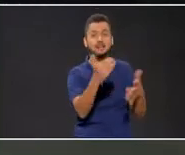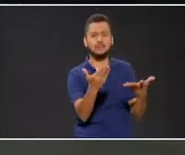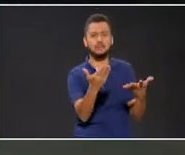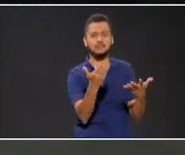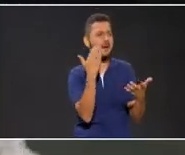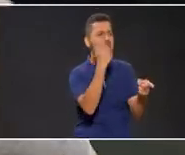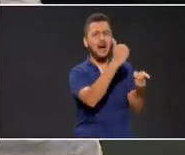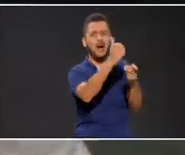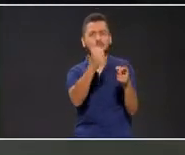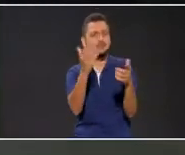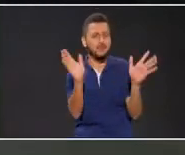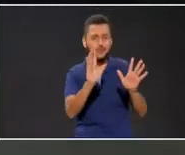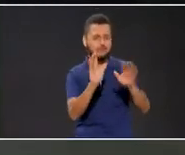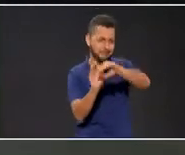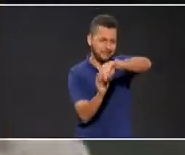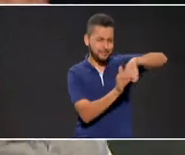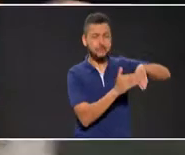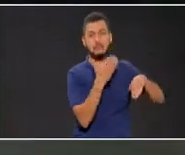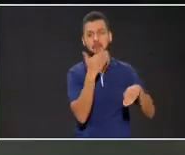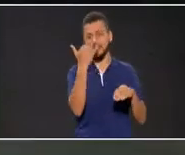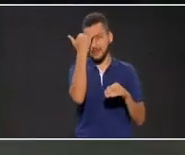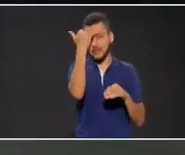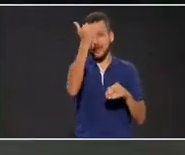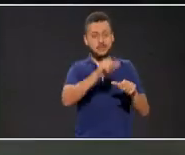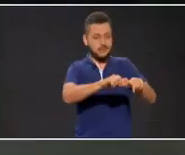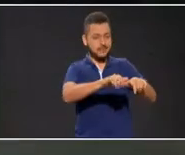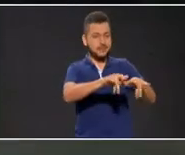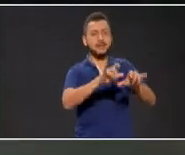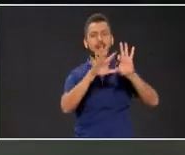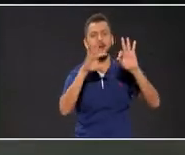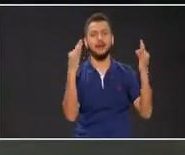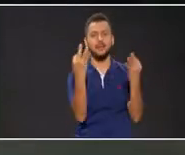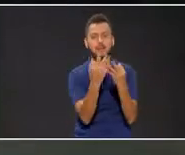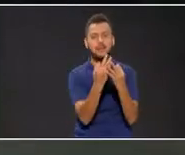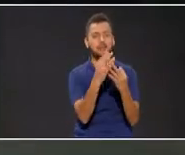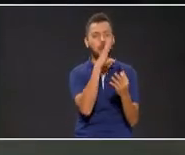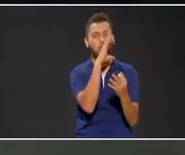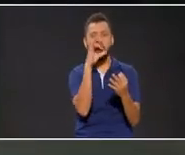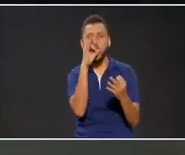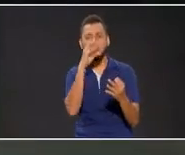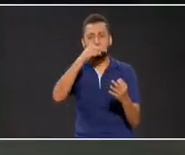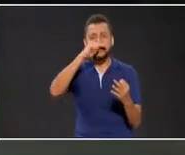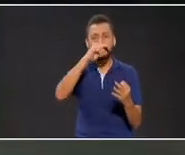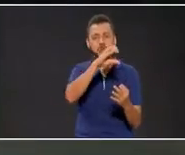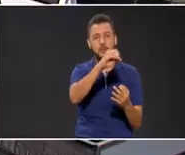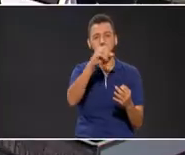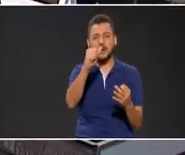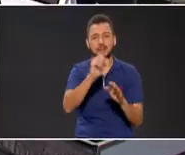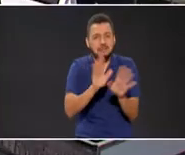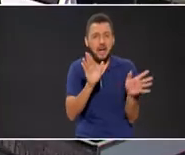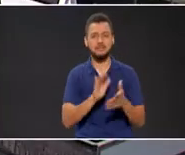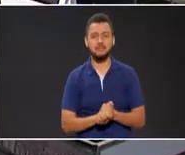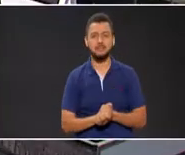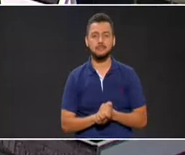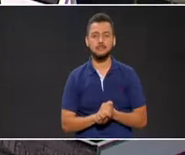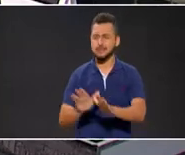hombre mujer los niños los hijos eso debe ser así como y como entonces